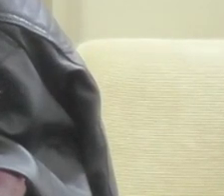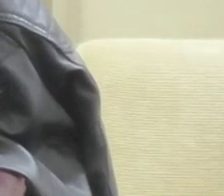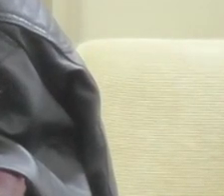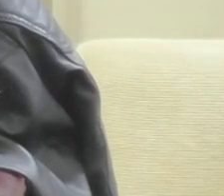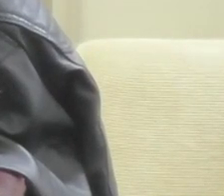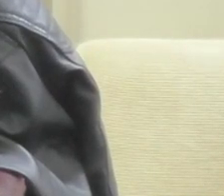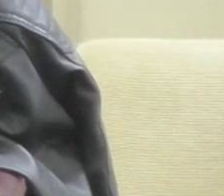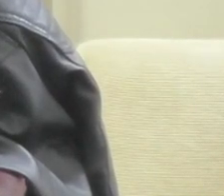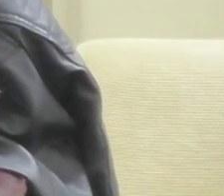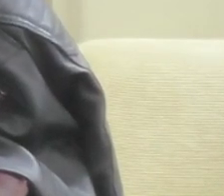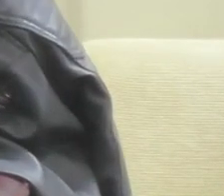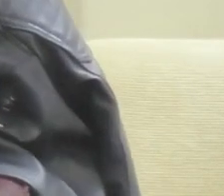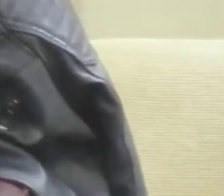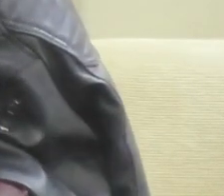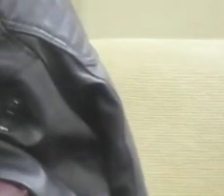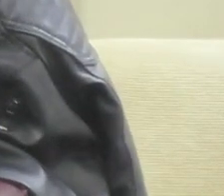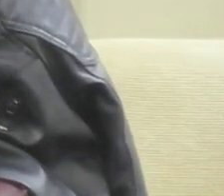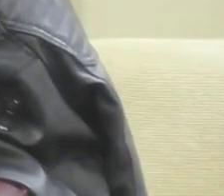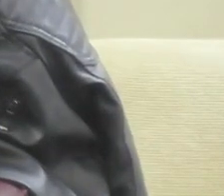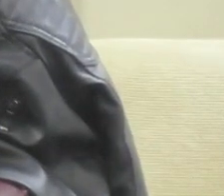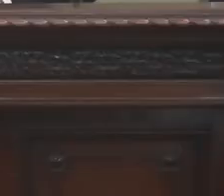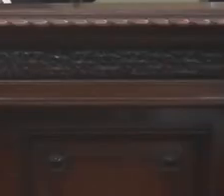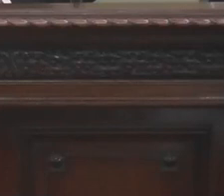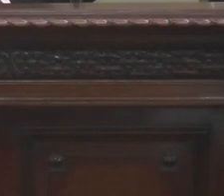iberoamericana el 36